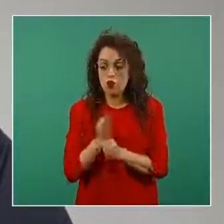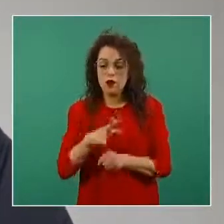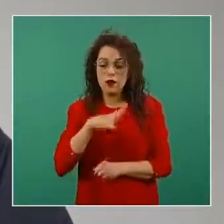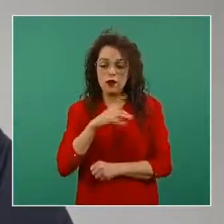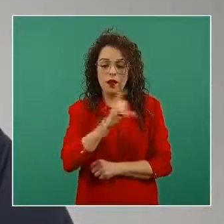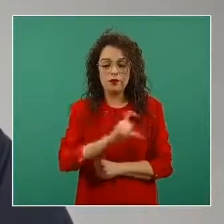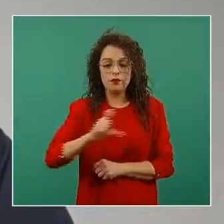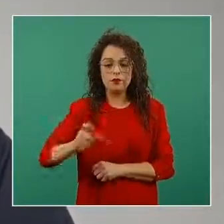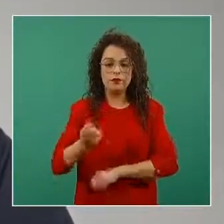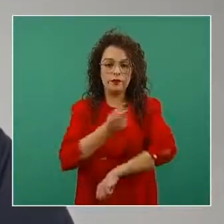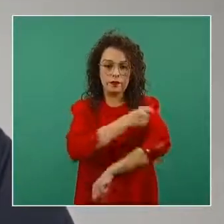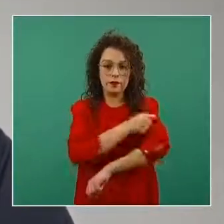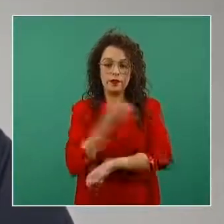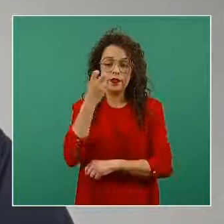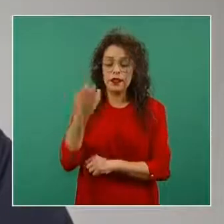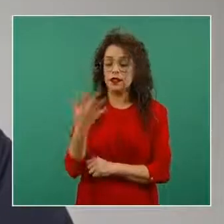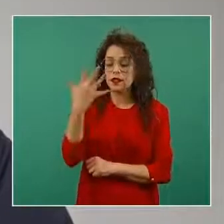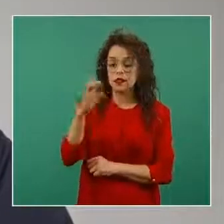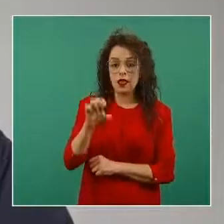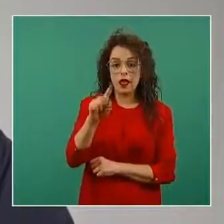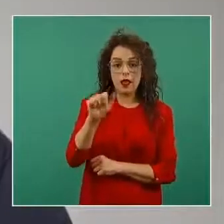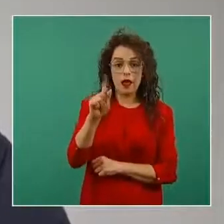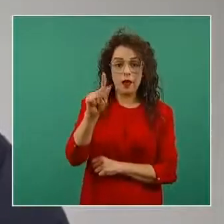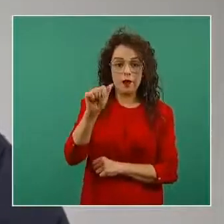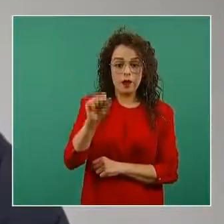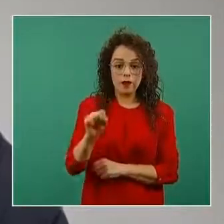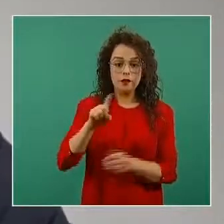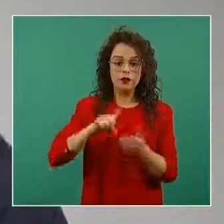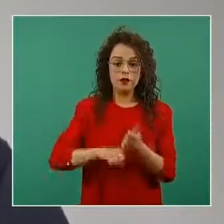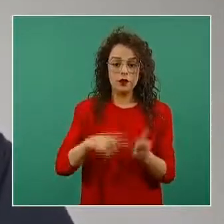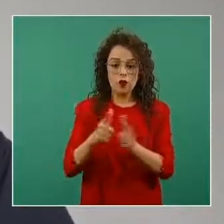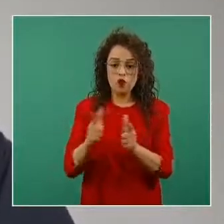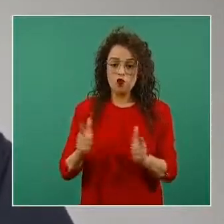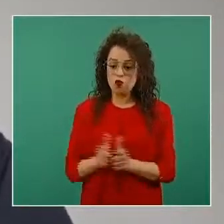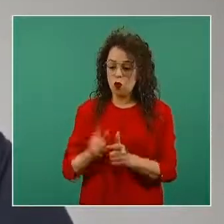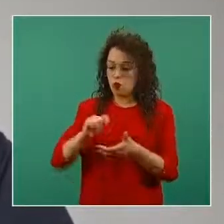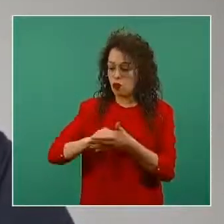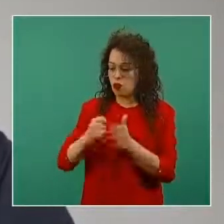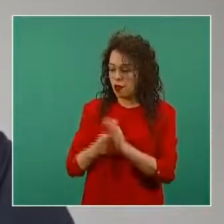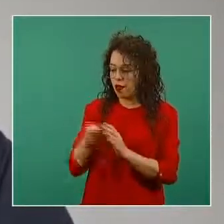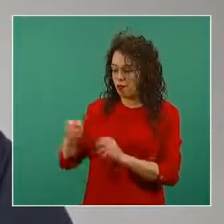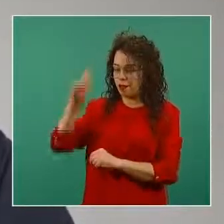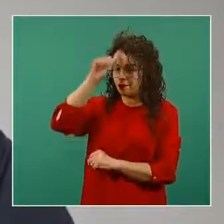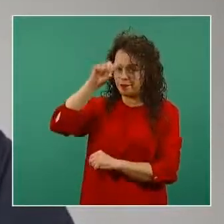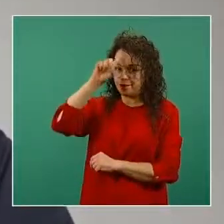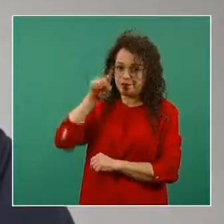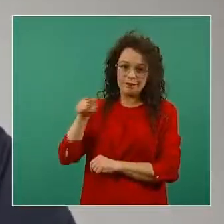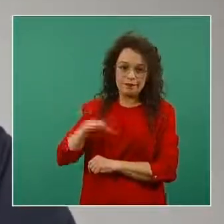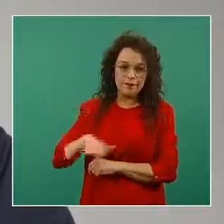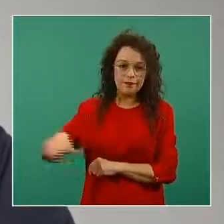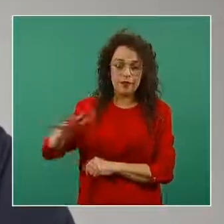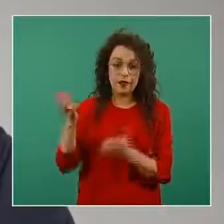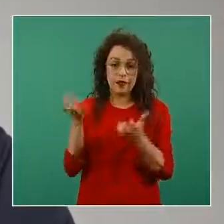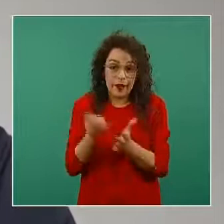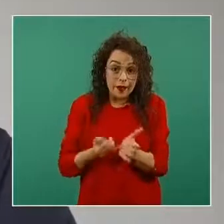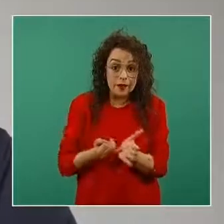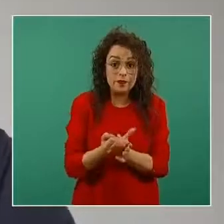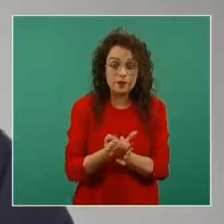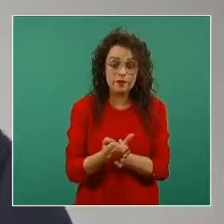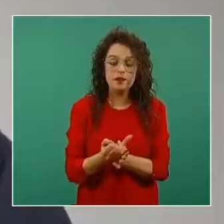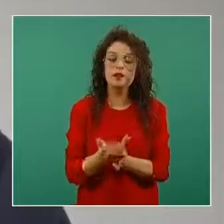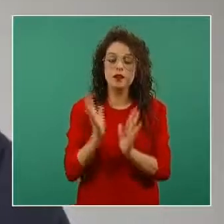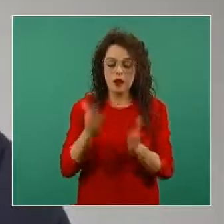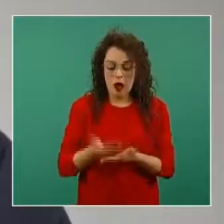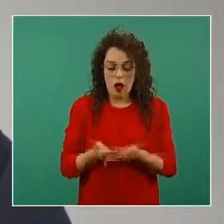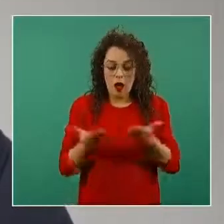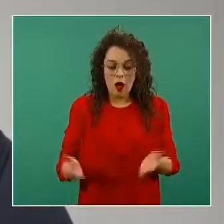De estas 5 etapas que en su momento definió este grupo técnico asesor de vacunación, este grupo de expertos, pues ya estamos en la